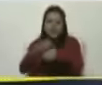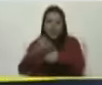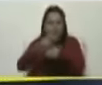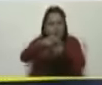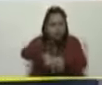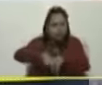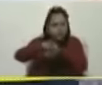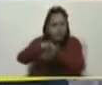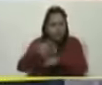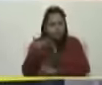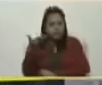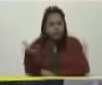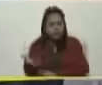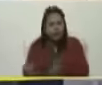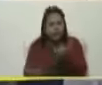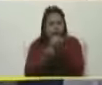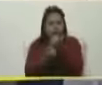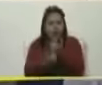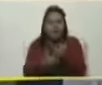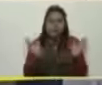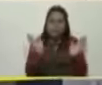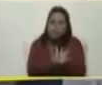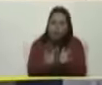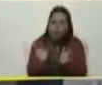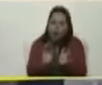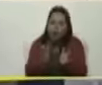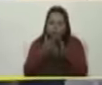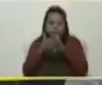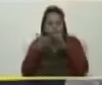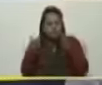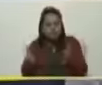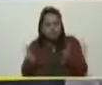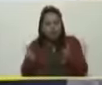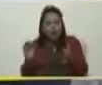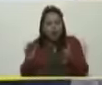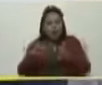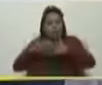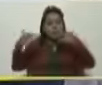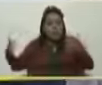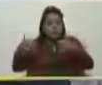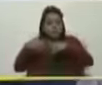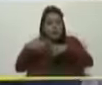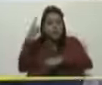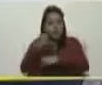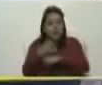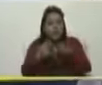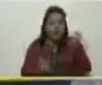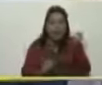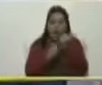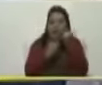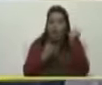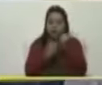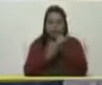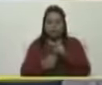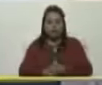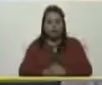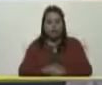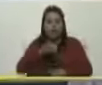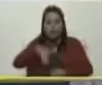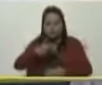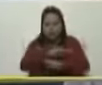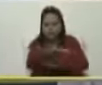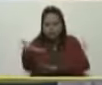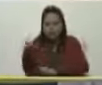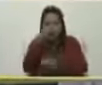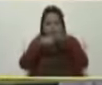mano, no solo tiene que ser el pequeño, el mediano, sino también el gran productor, hay que darle una mano para que garantice el alimento de Venezuela,